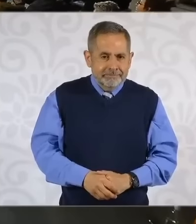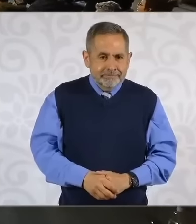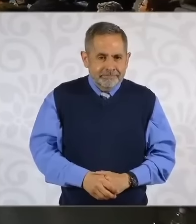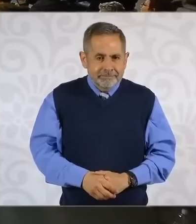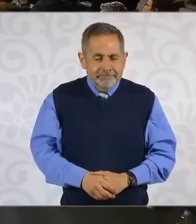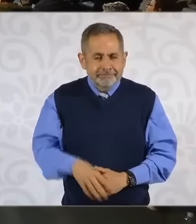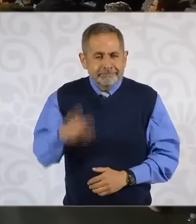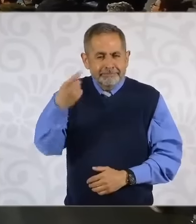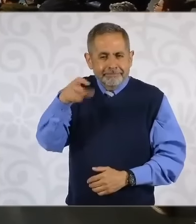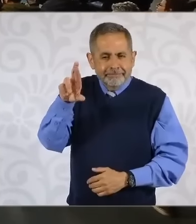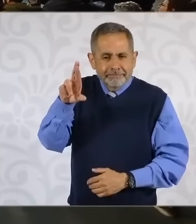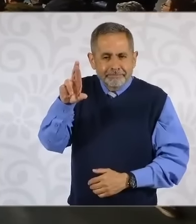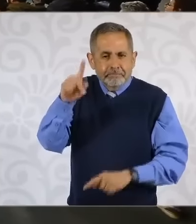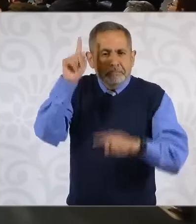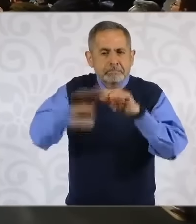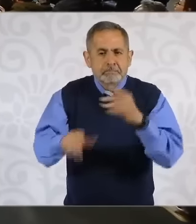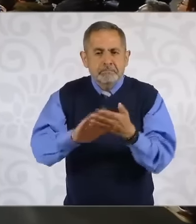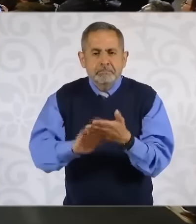El QR ha sido eliminado.